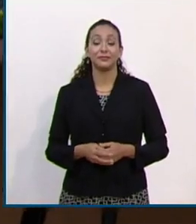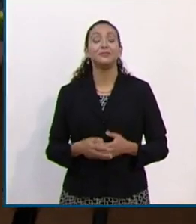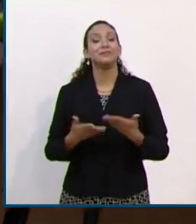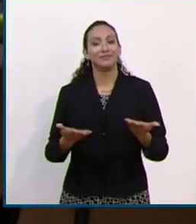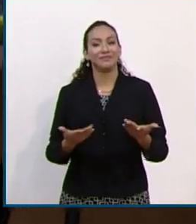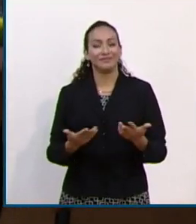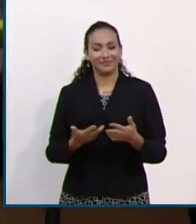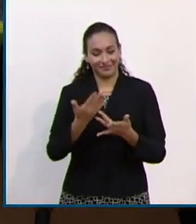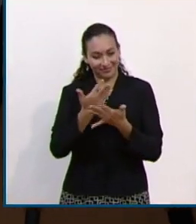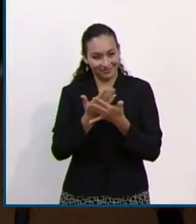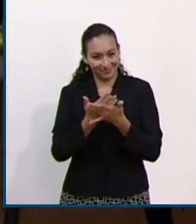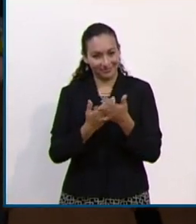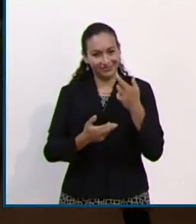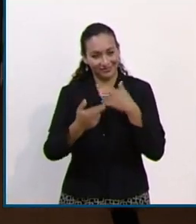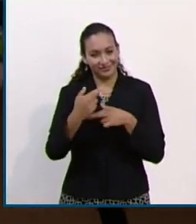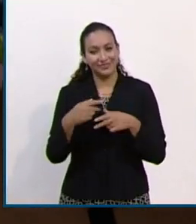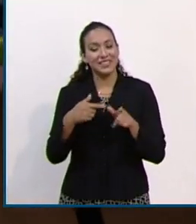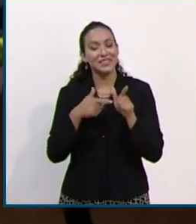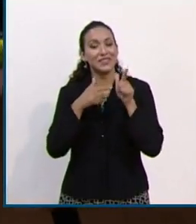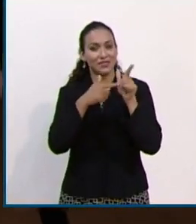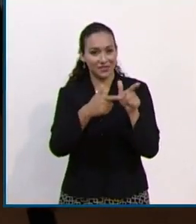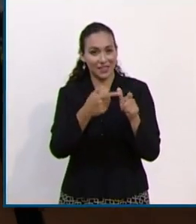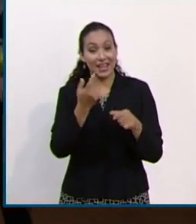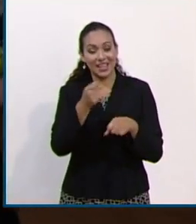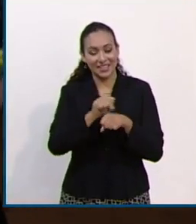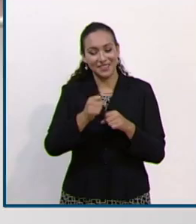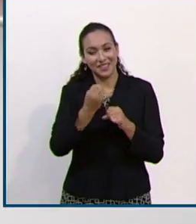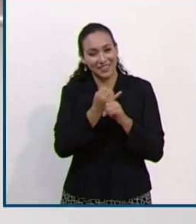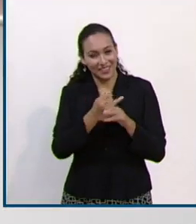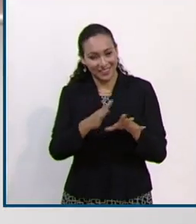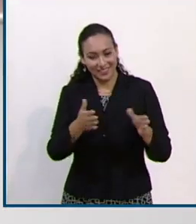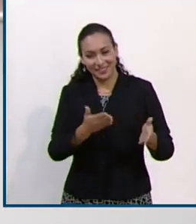Vamos a una breve pausa, pero continuamos en Semanario Judicial.